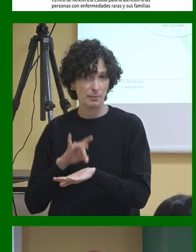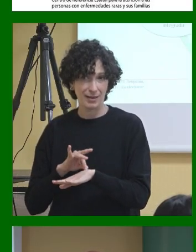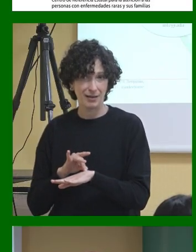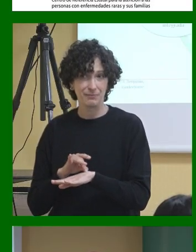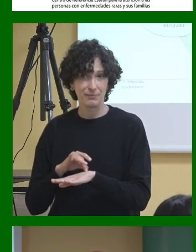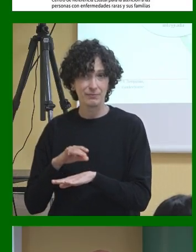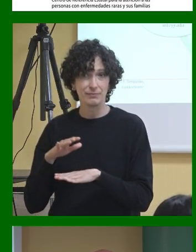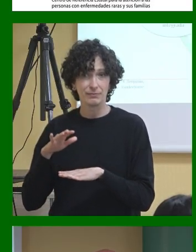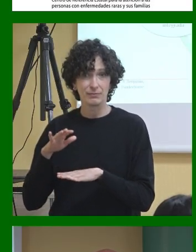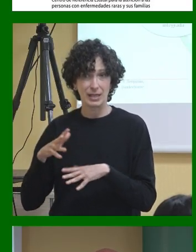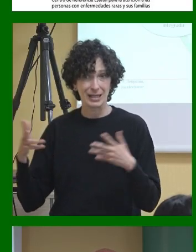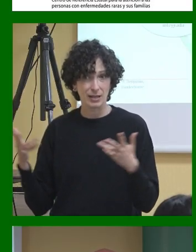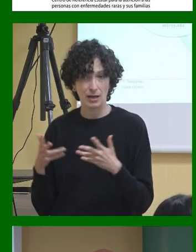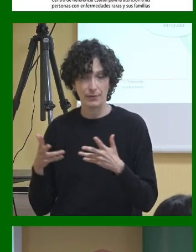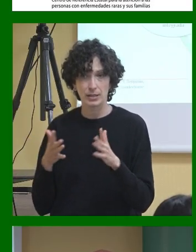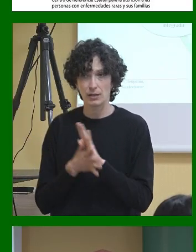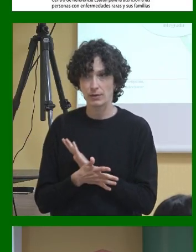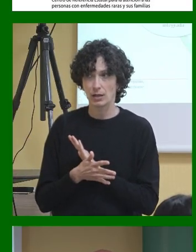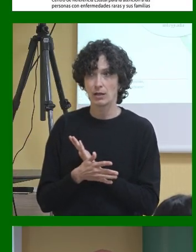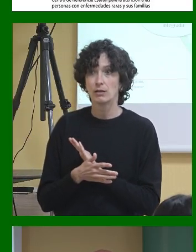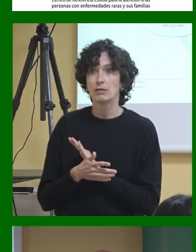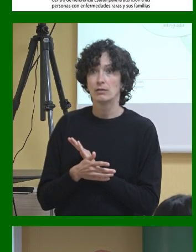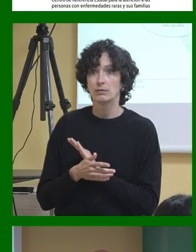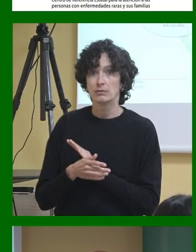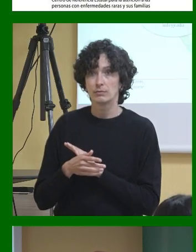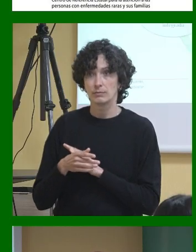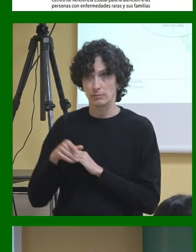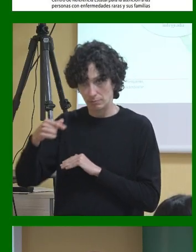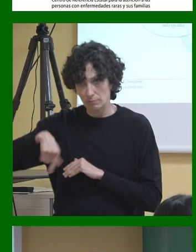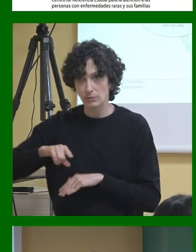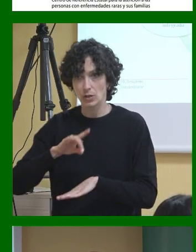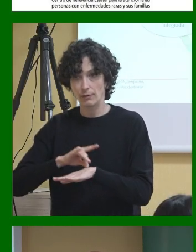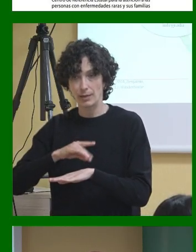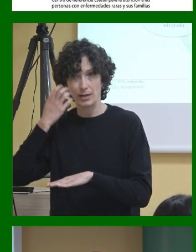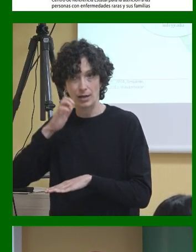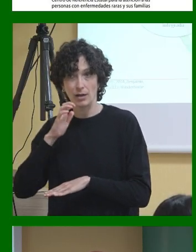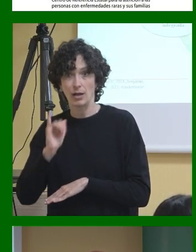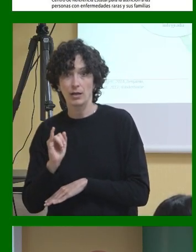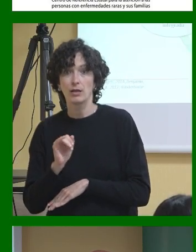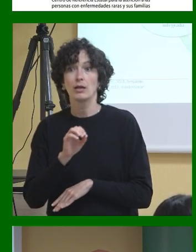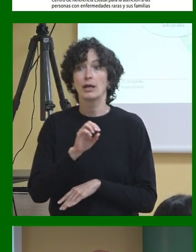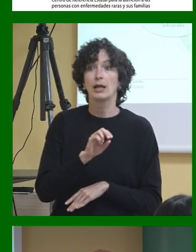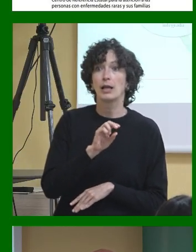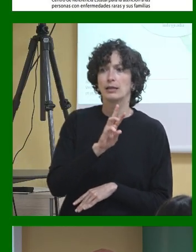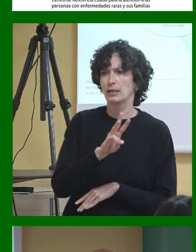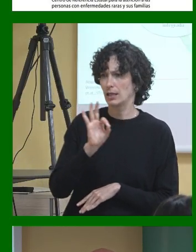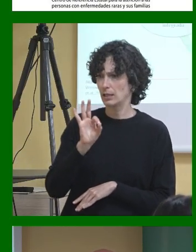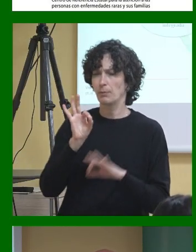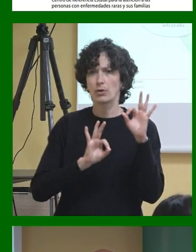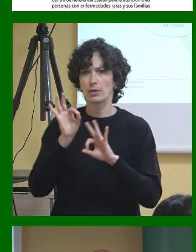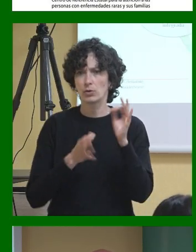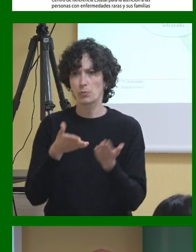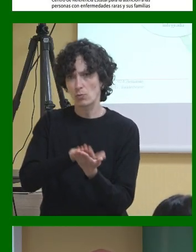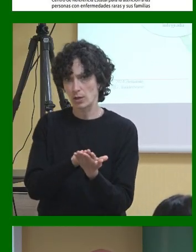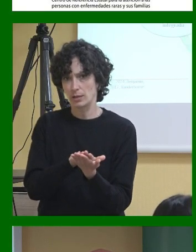el 75% de la población, que tiene una enfermedad rara, el 30% de estos fallecen. Entonces, aquí hay un tema que